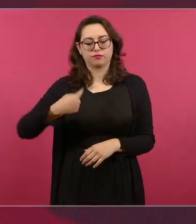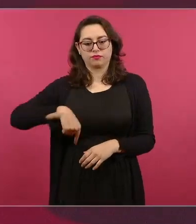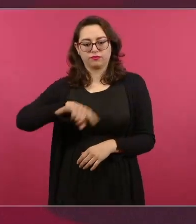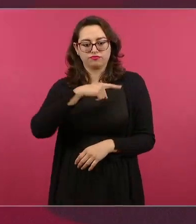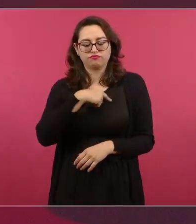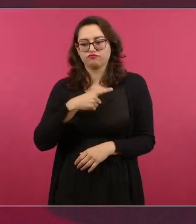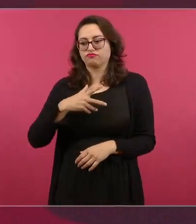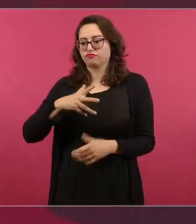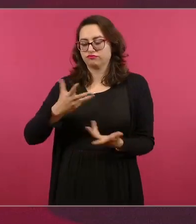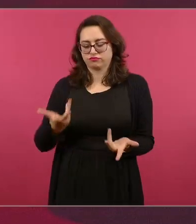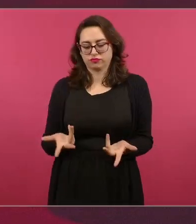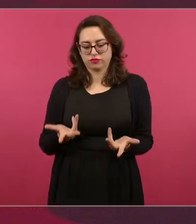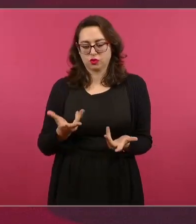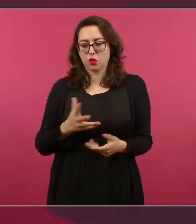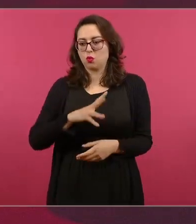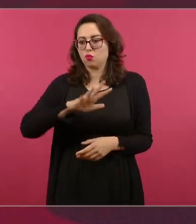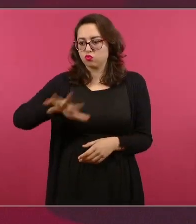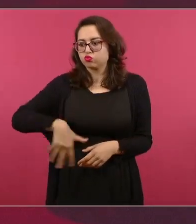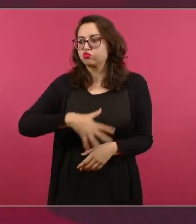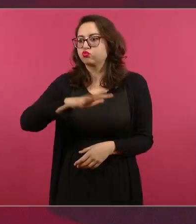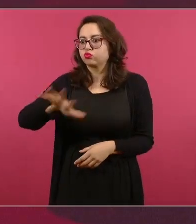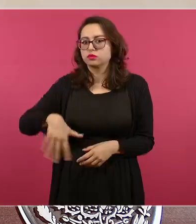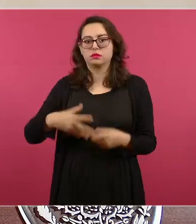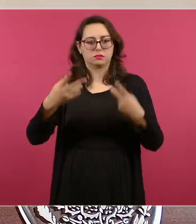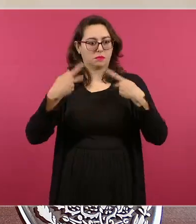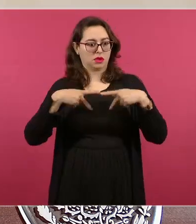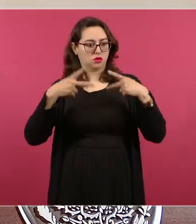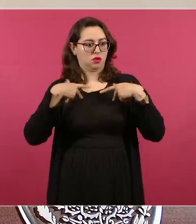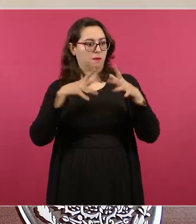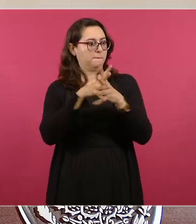buscando, primero, porque hasta se